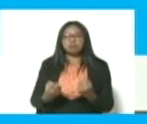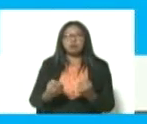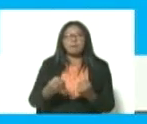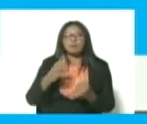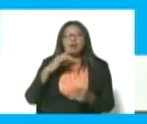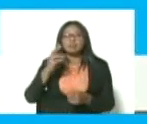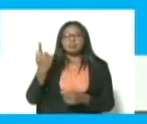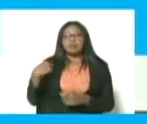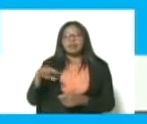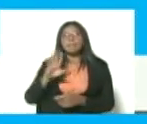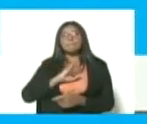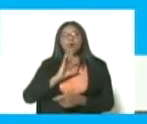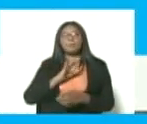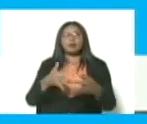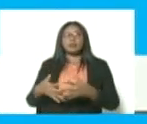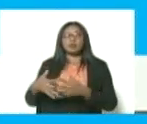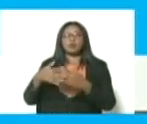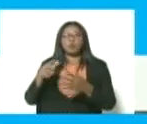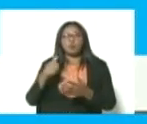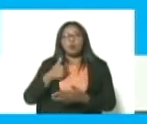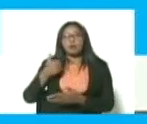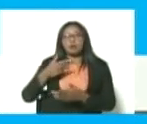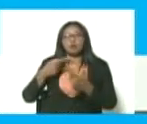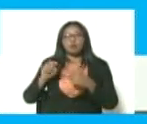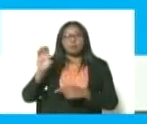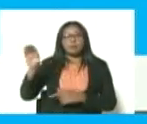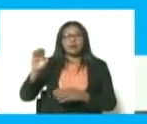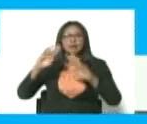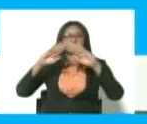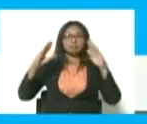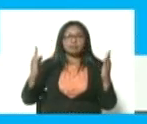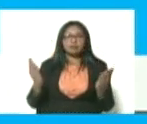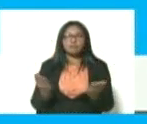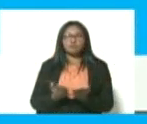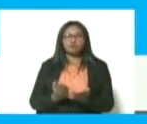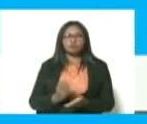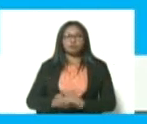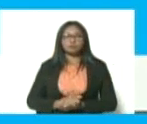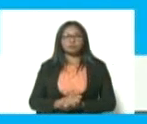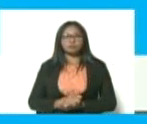estadounidense en cualquier otro país del mundo da